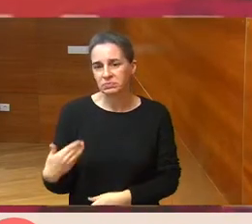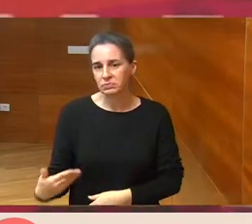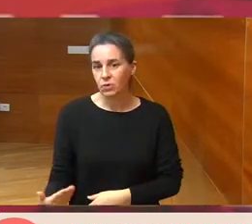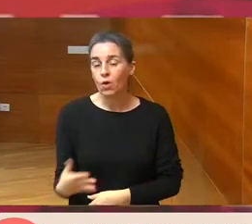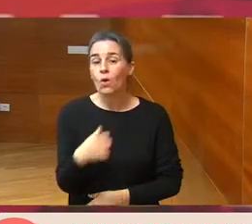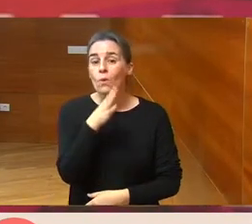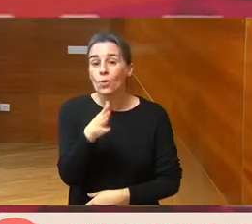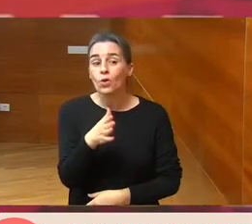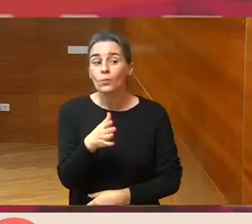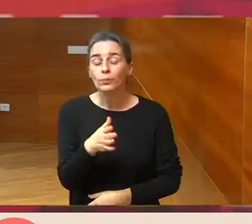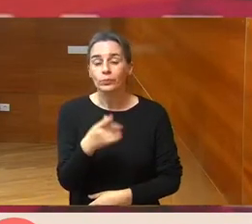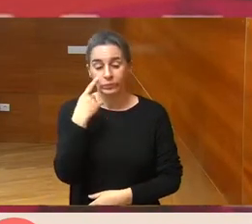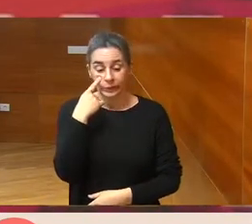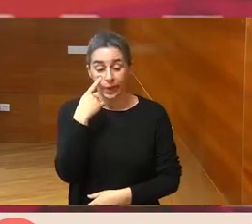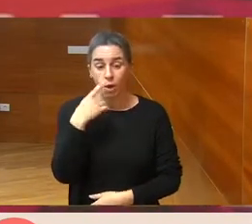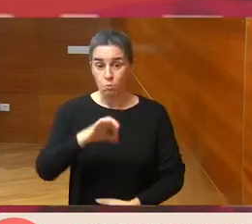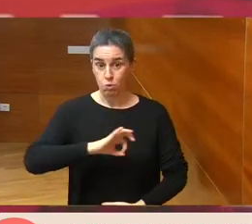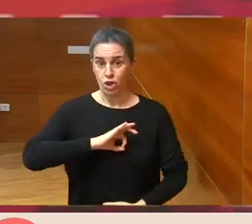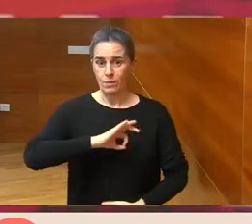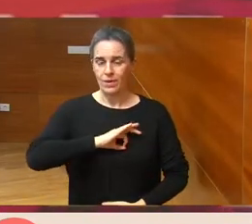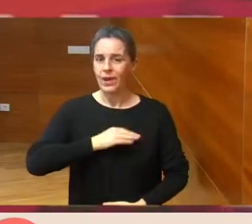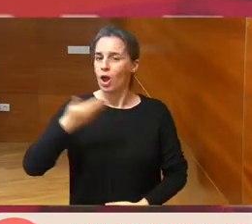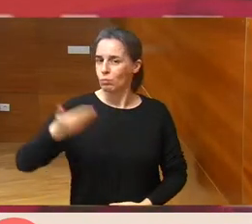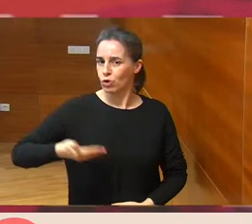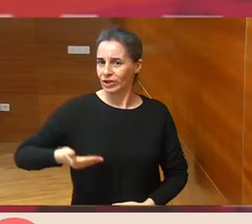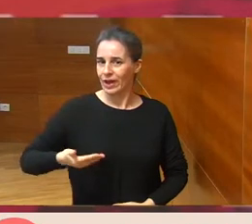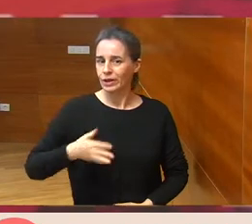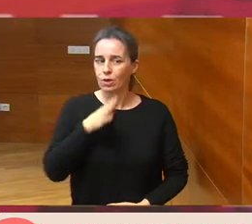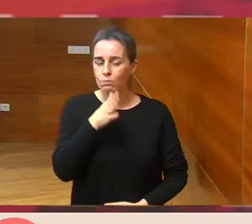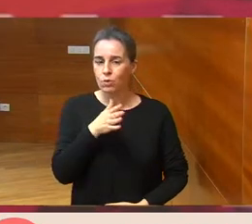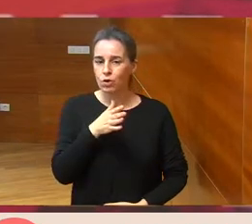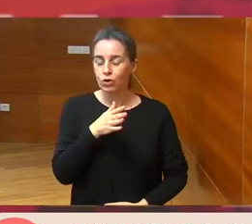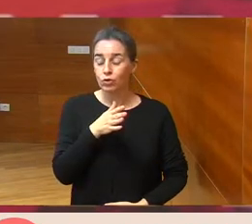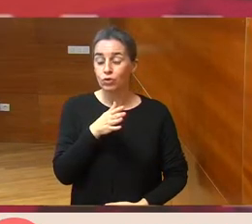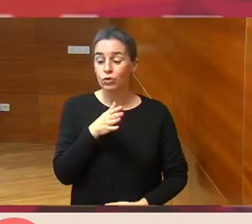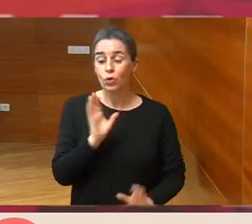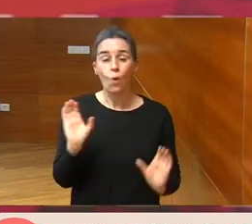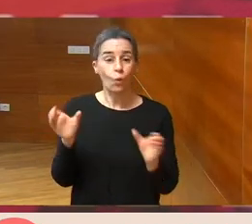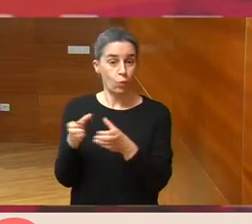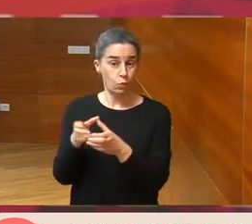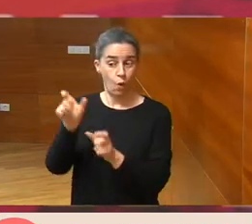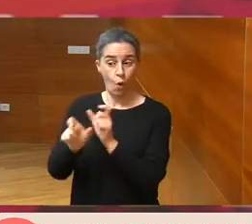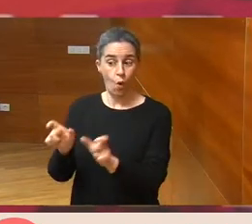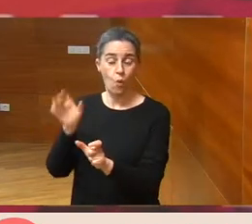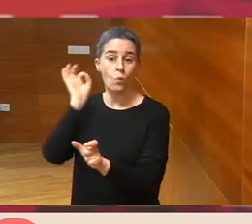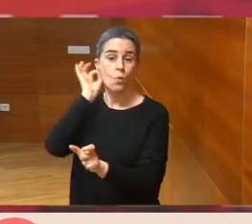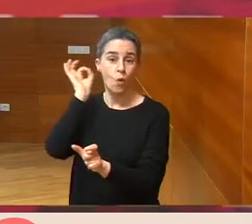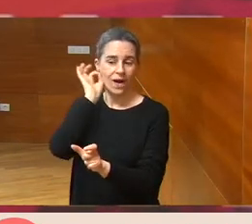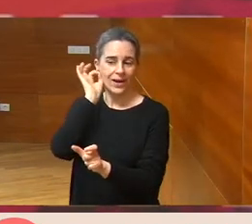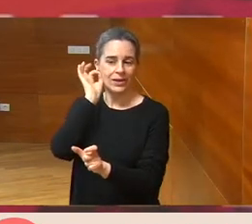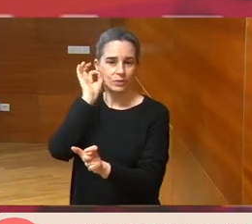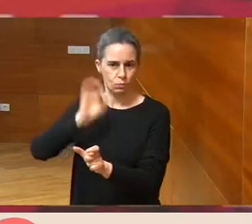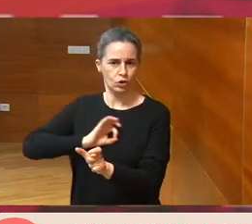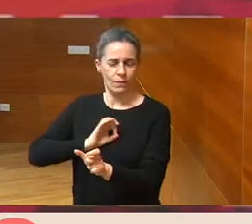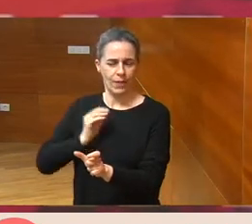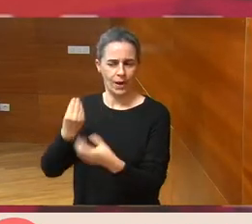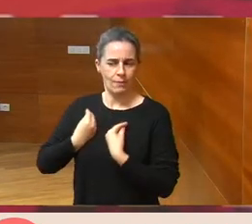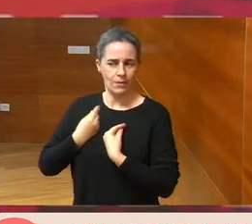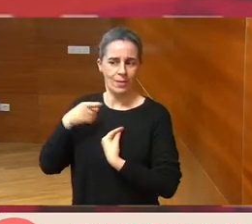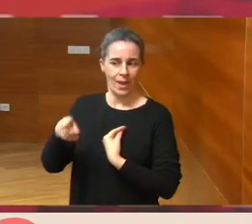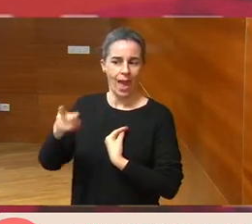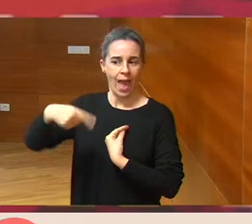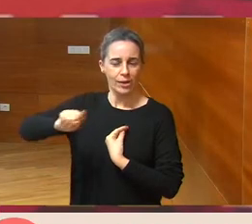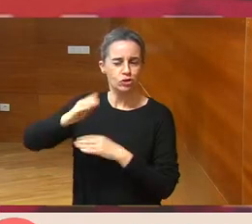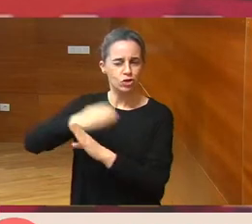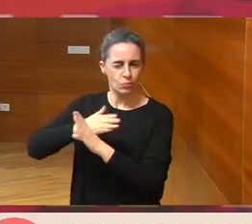grasas muelles de pontevedra de posición de que tiene algún agua oposición se deben